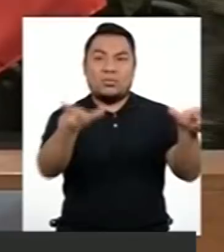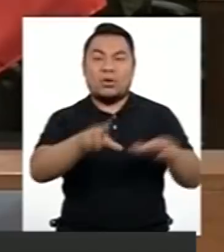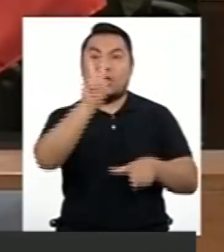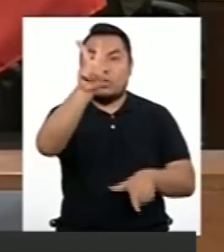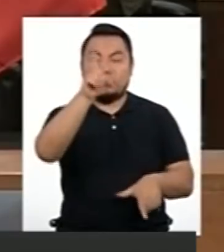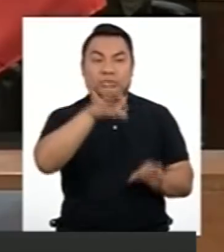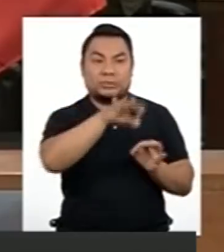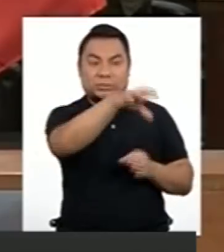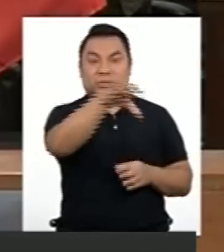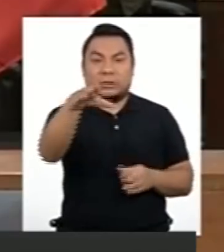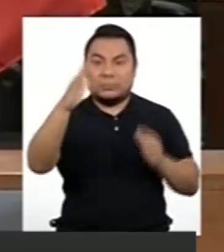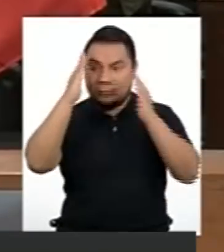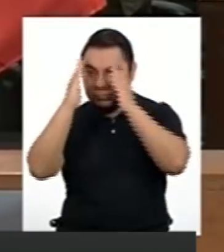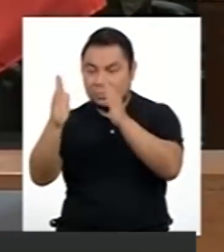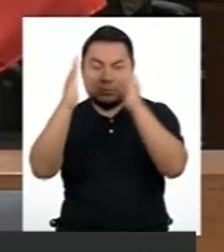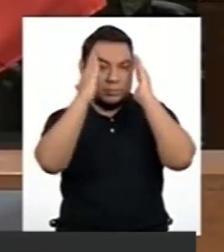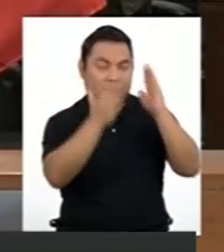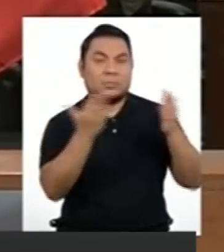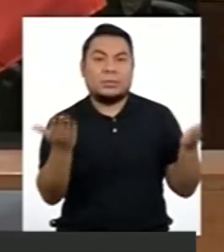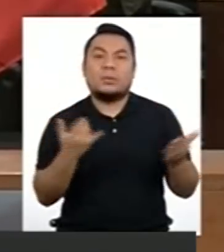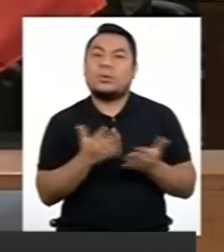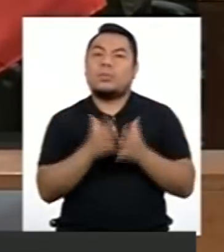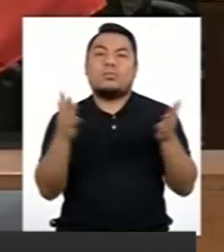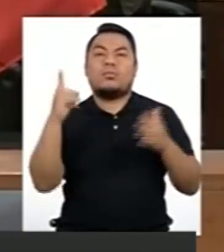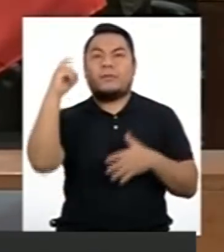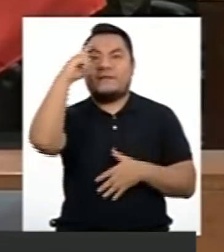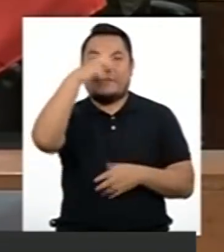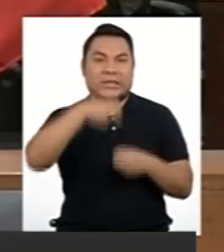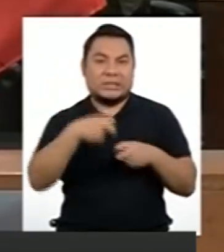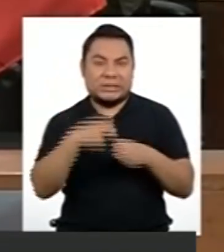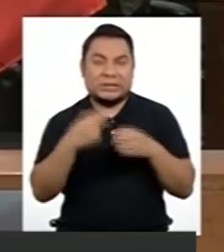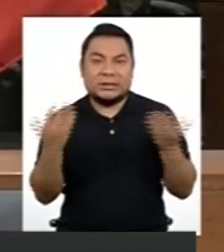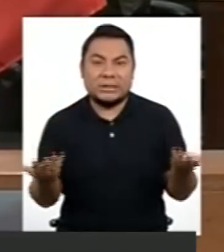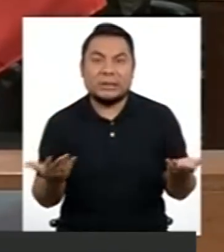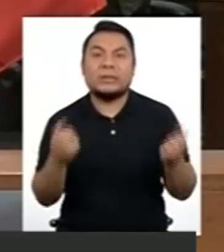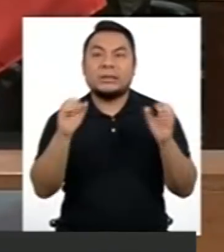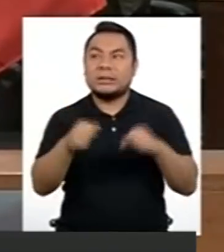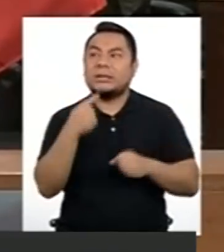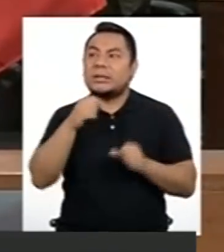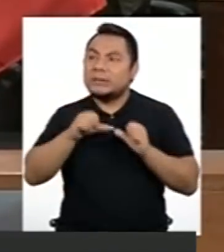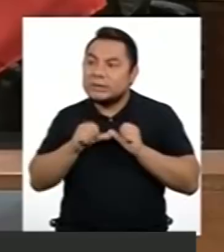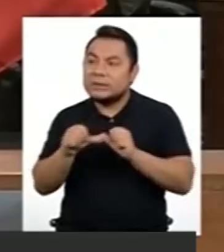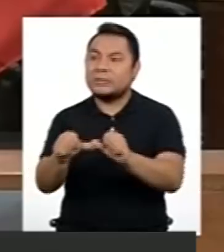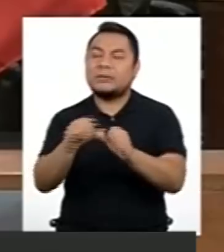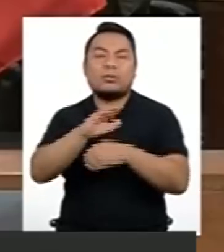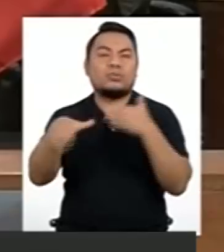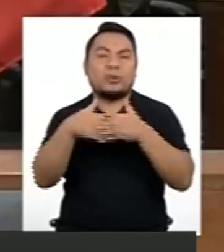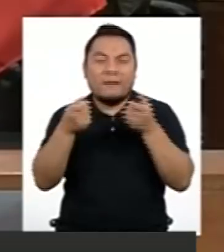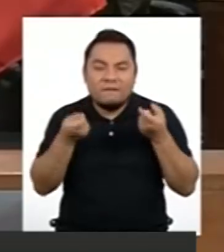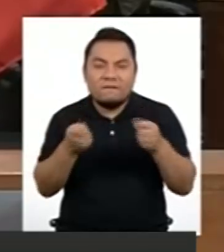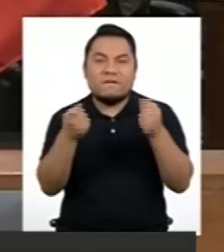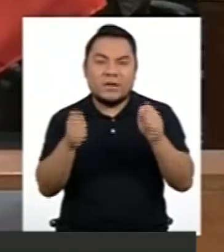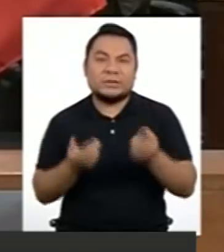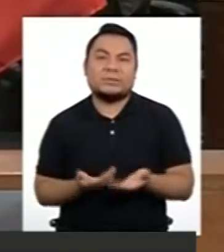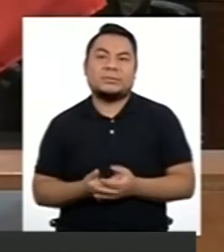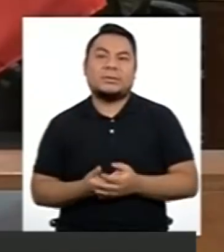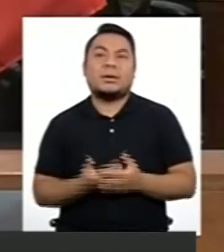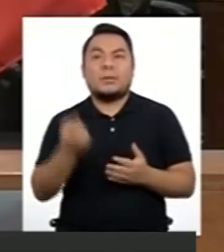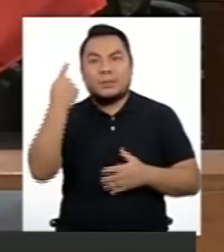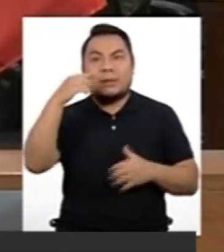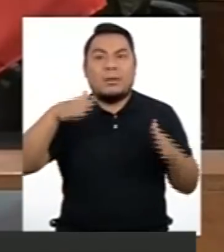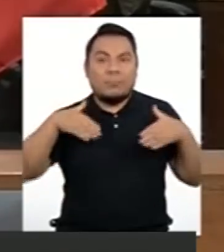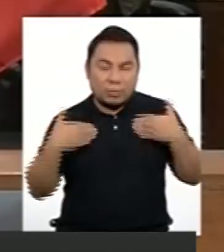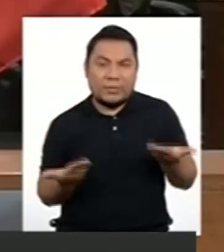regiones para atender una situación muy delicada, y que seguiremos poniendo todo nuestro esfuerzo